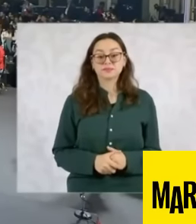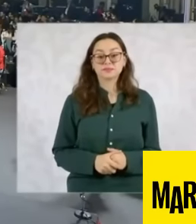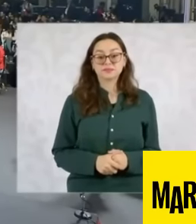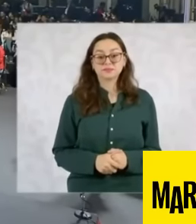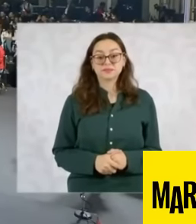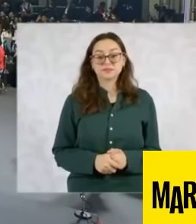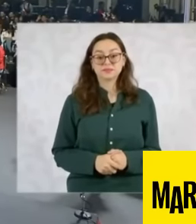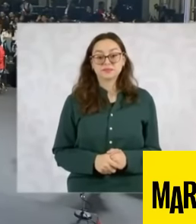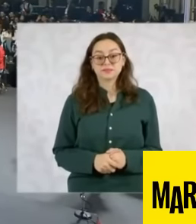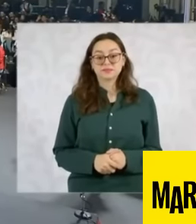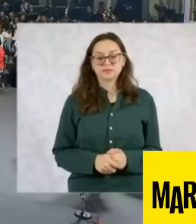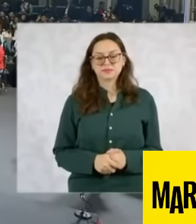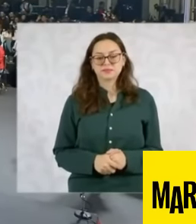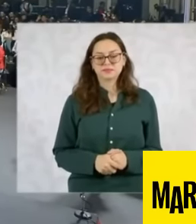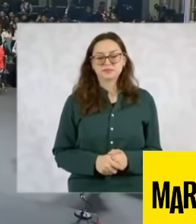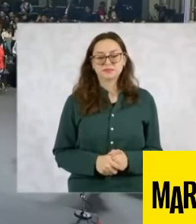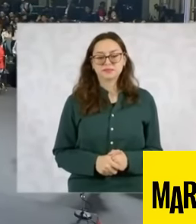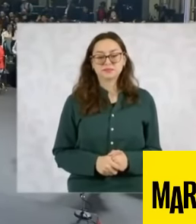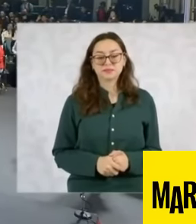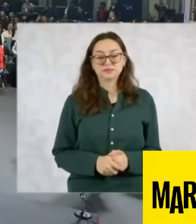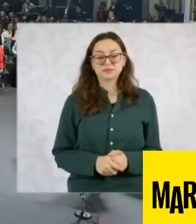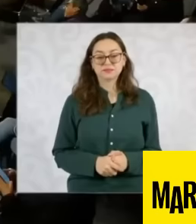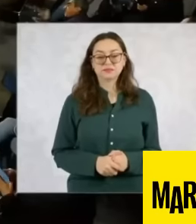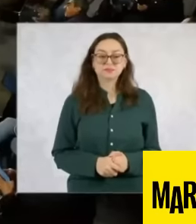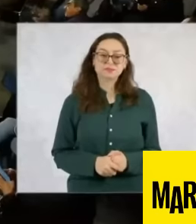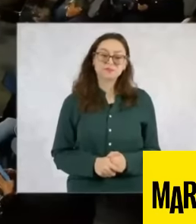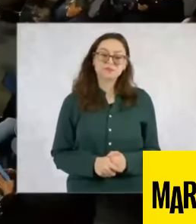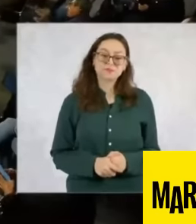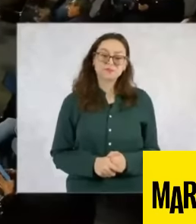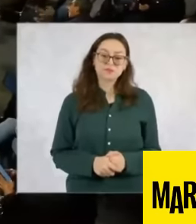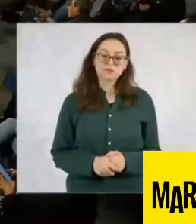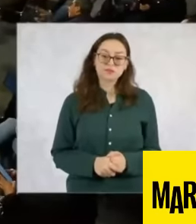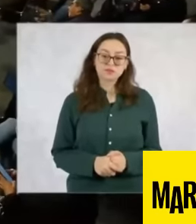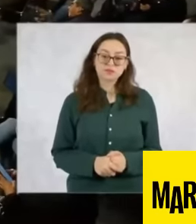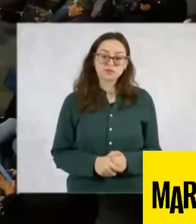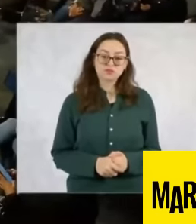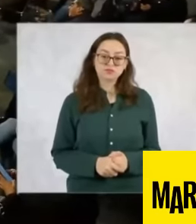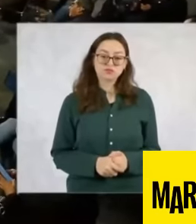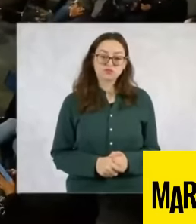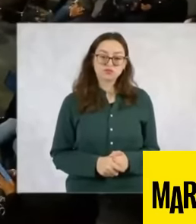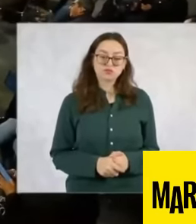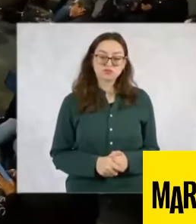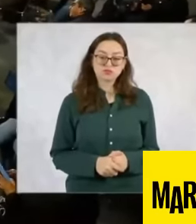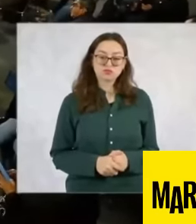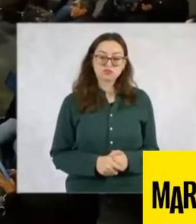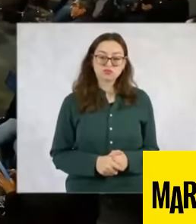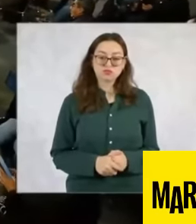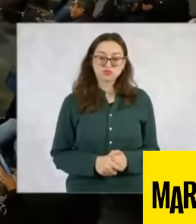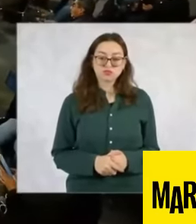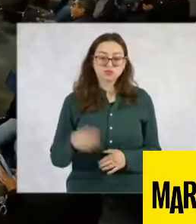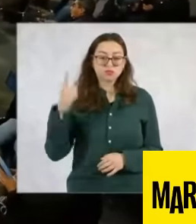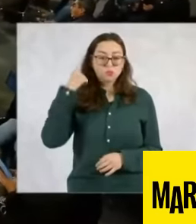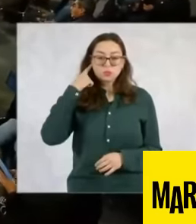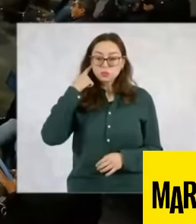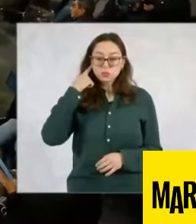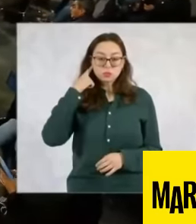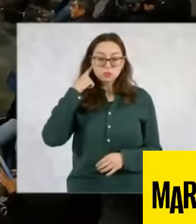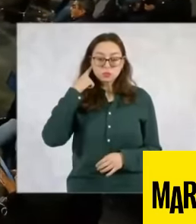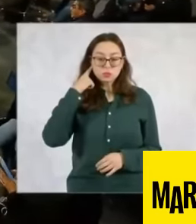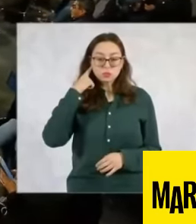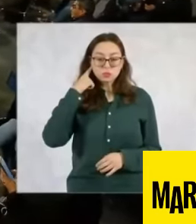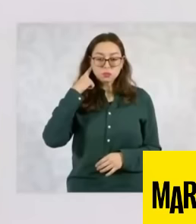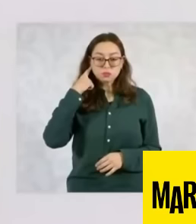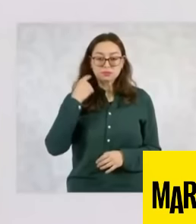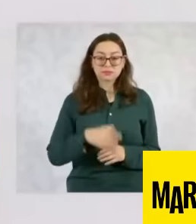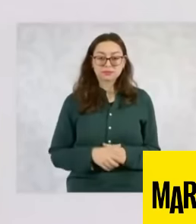constitucionalidad y con las controversias constitucionales presidenta y además hay un artículo transitorio que dice que no entiendo